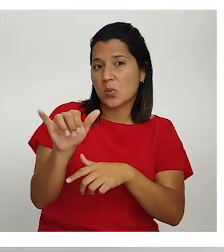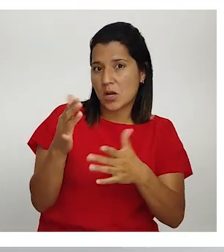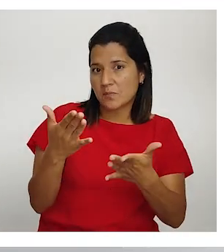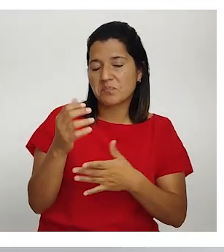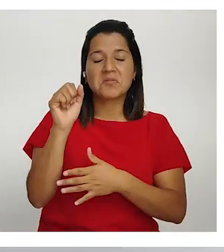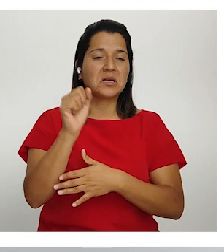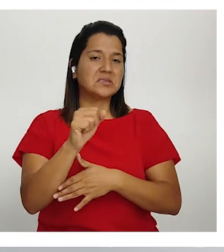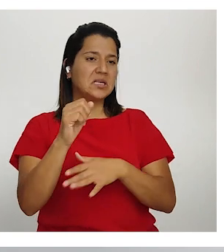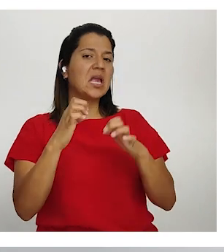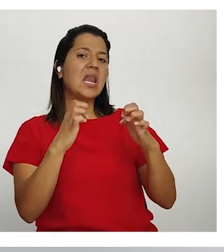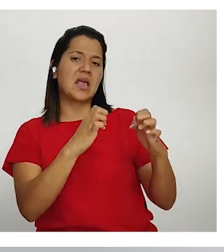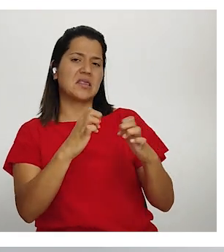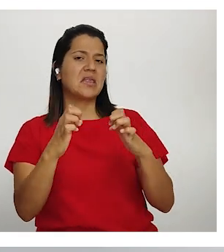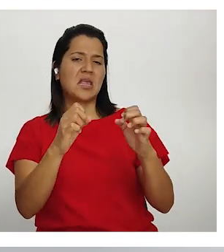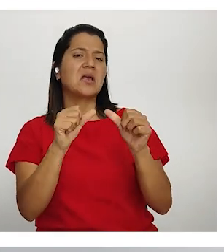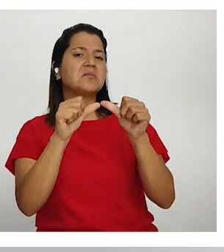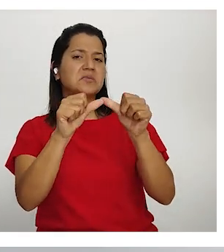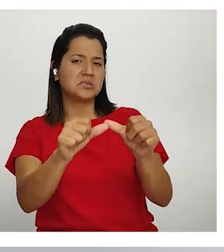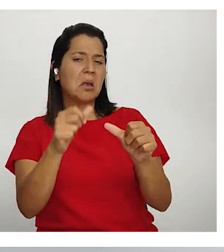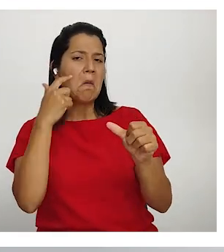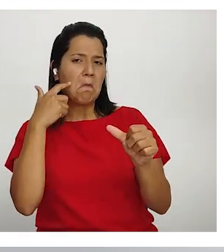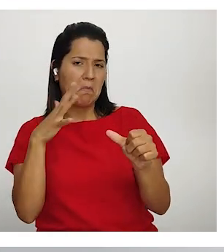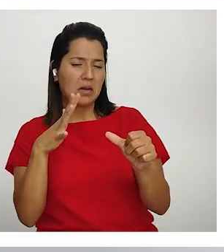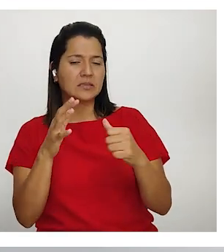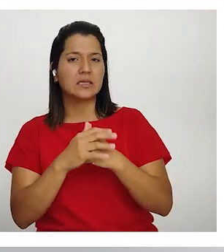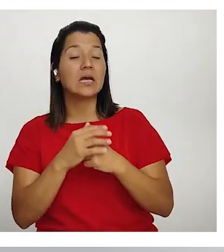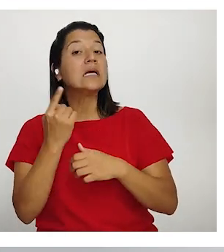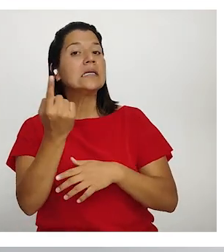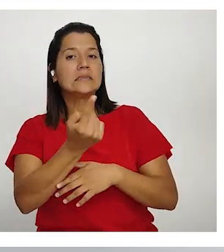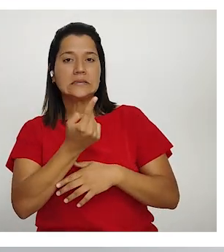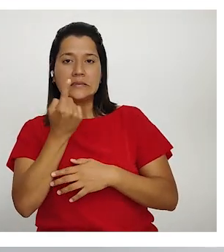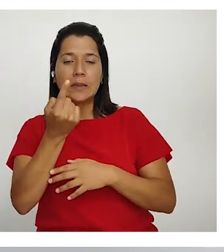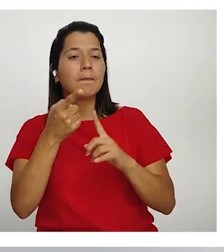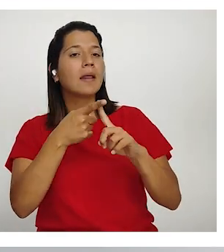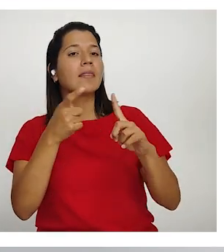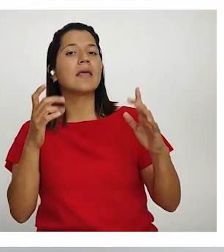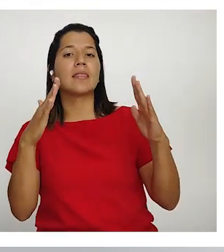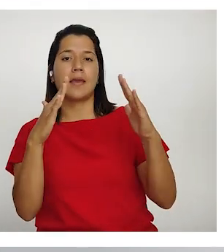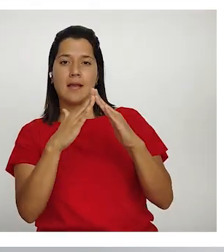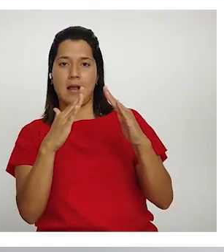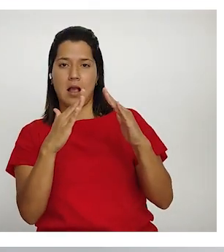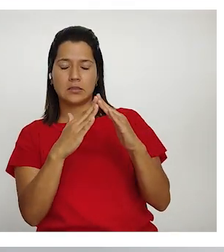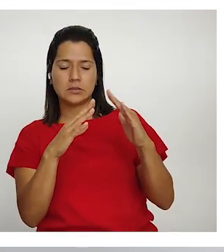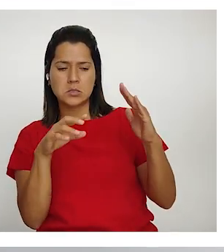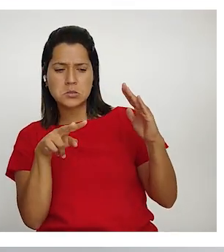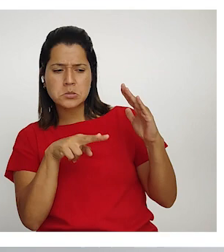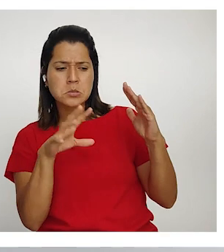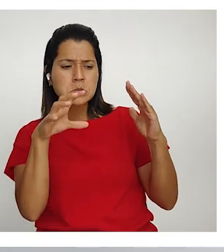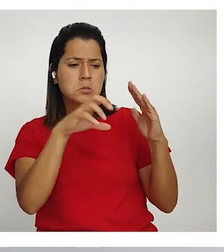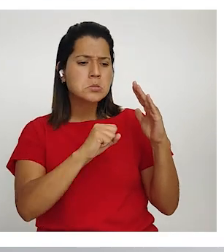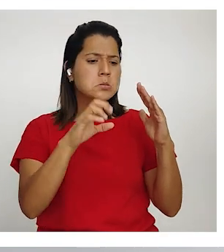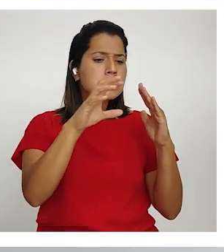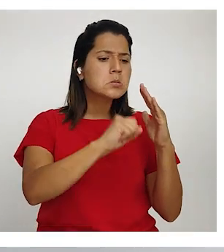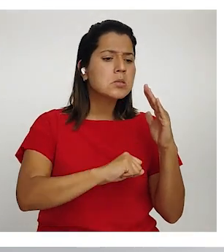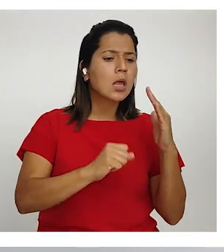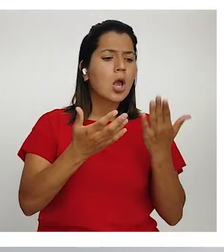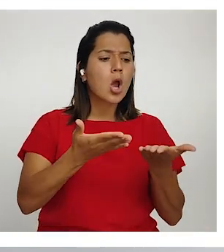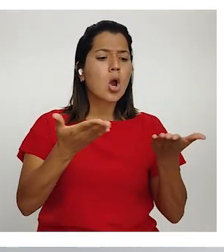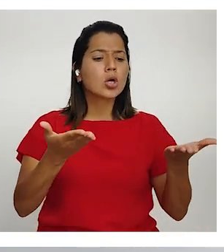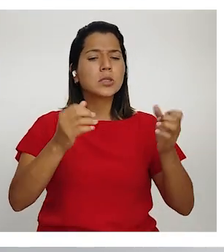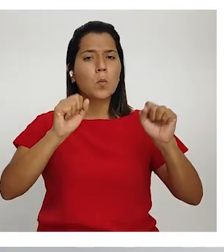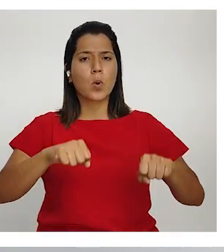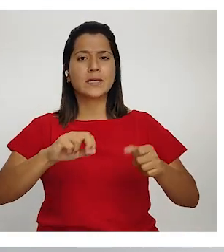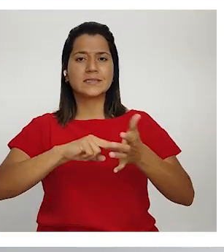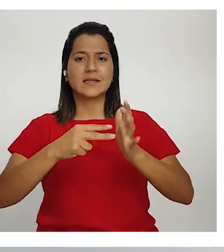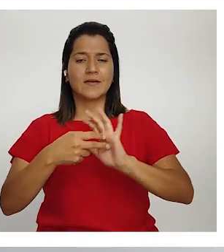sentido muy parecida, siempre identificando desde nuestros hogares posibles focos que puedan ser un riesgo para nuestra salud. El Ministerio de